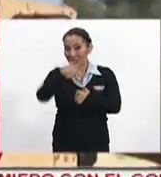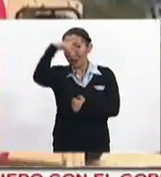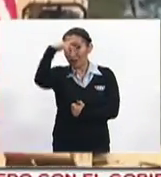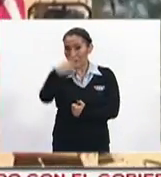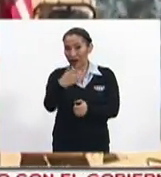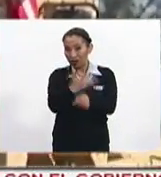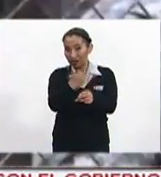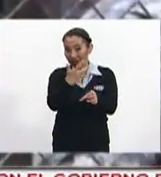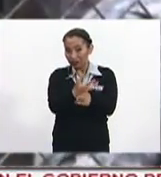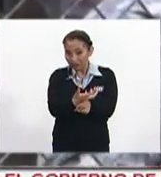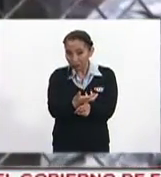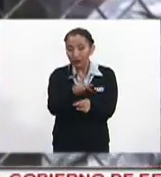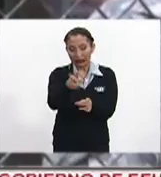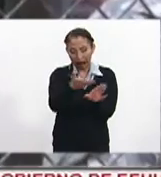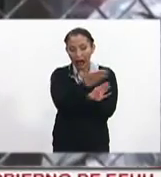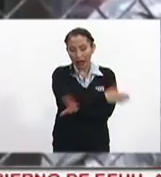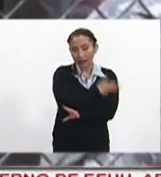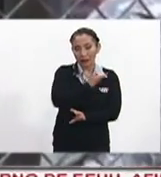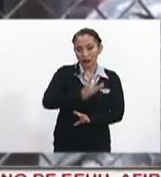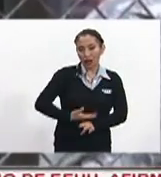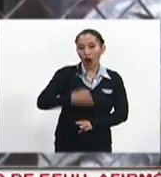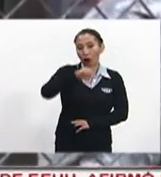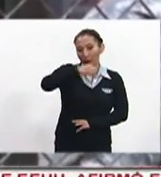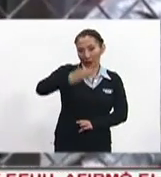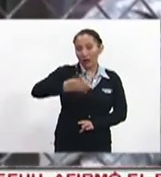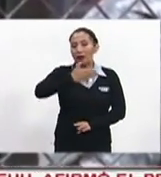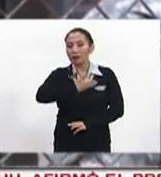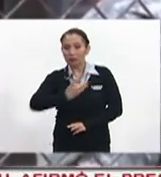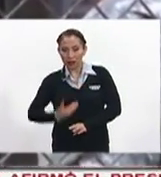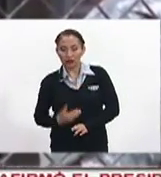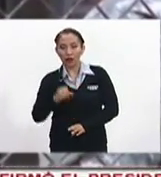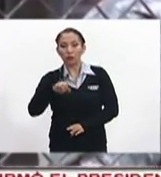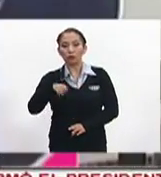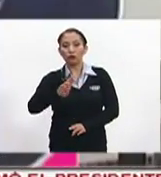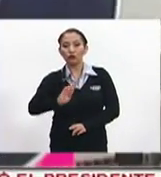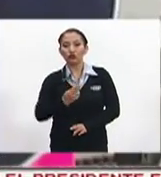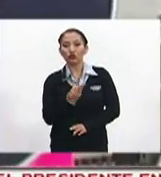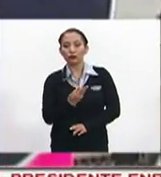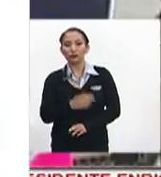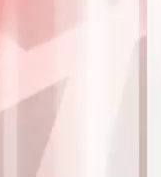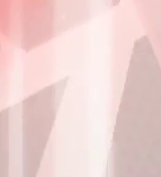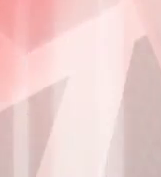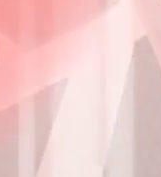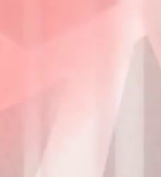frontera con México. Ya lo hizo el presidente Obama y el presidente George Bush.